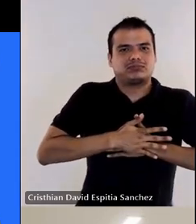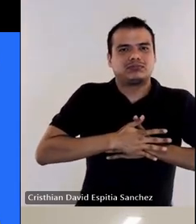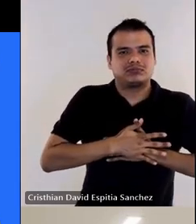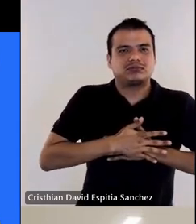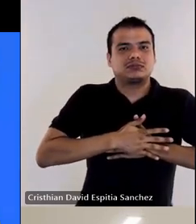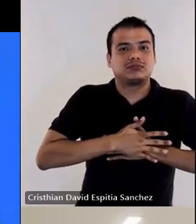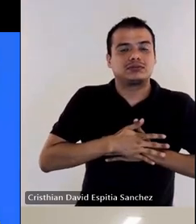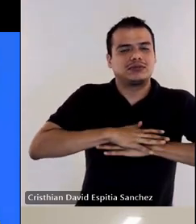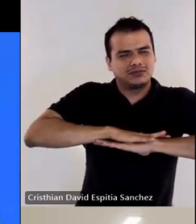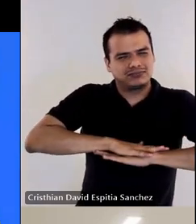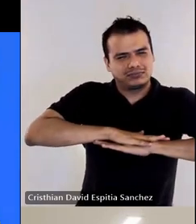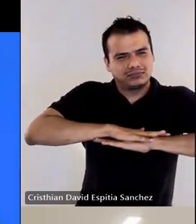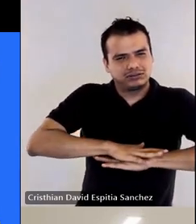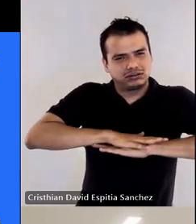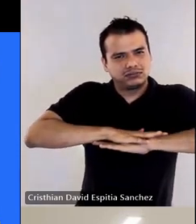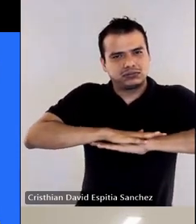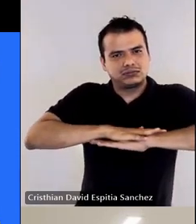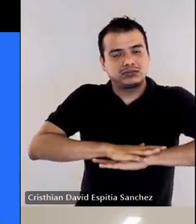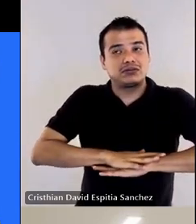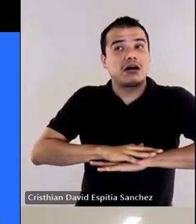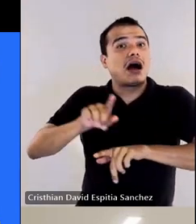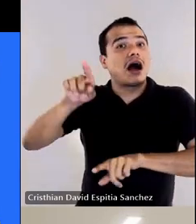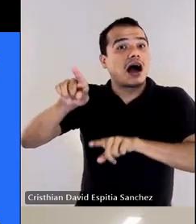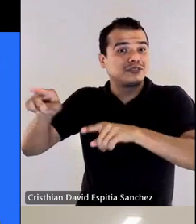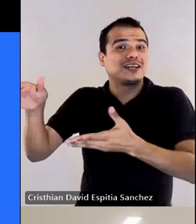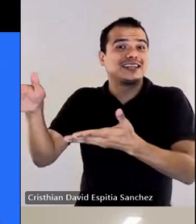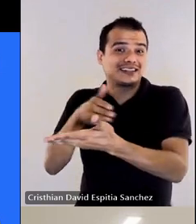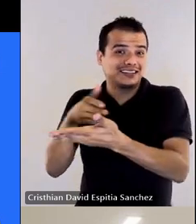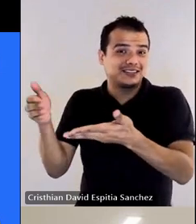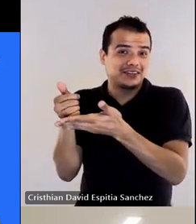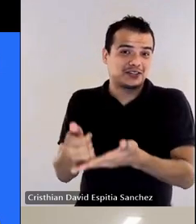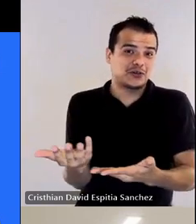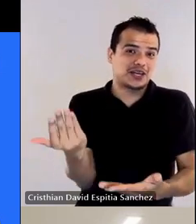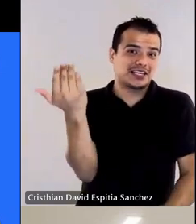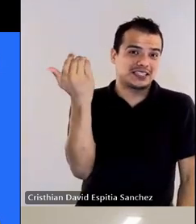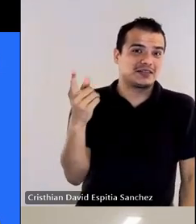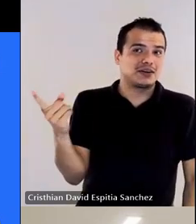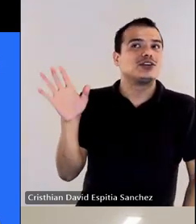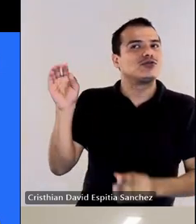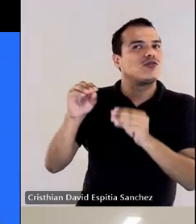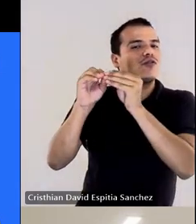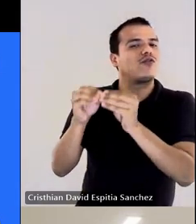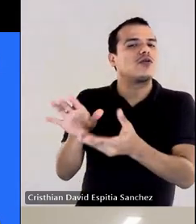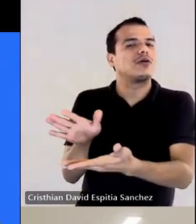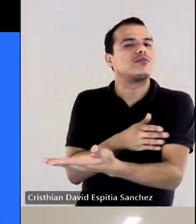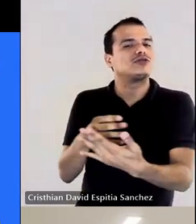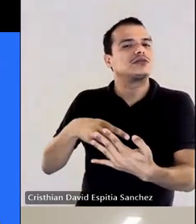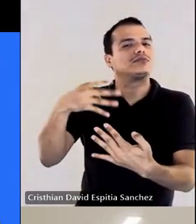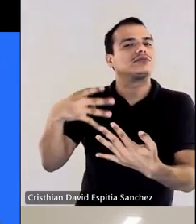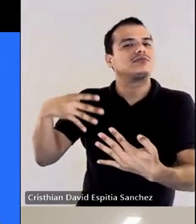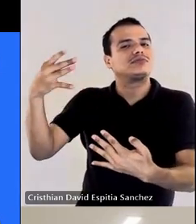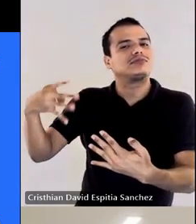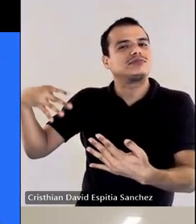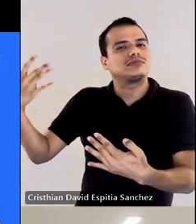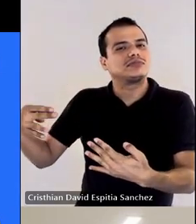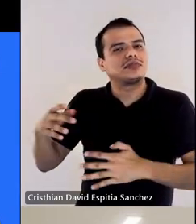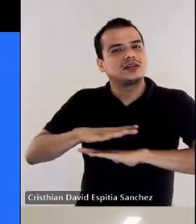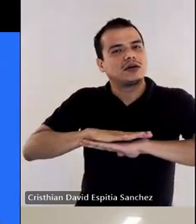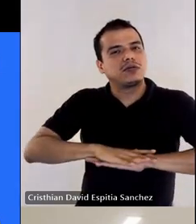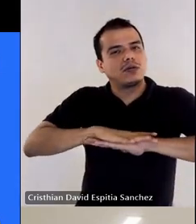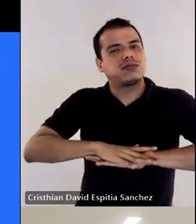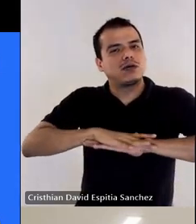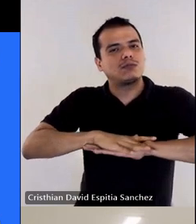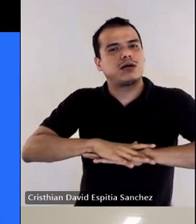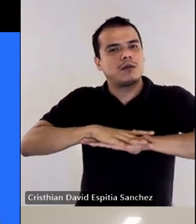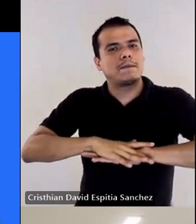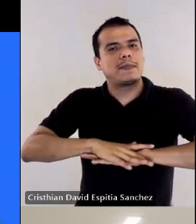hay canciones que nos pueden ayudar a hacer una reanimación o por lo menos ese movimiento de masaje cardíaco al ritmo de una melodía, como puede